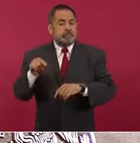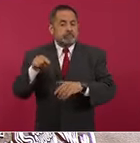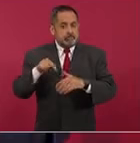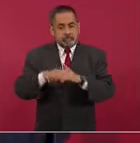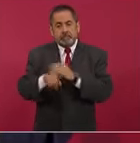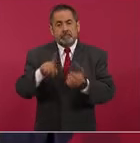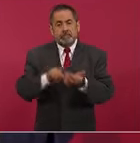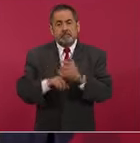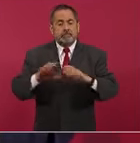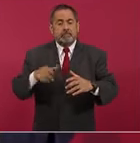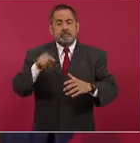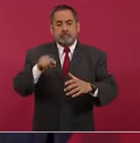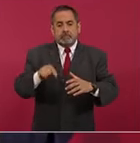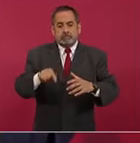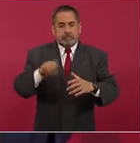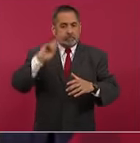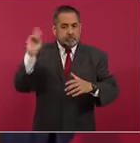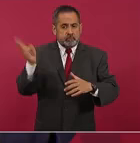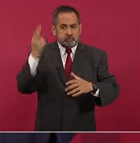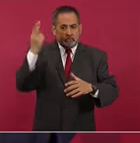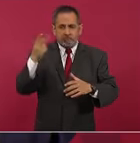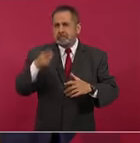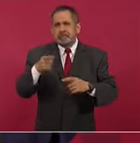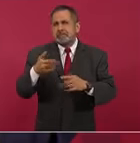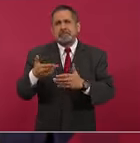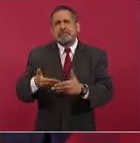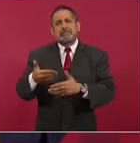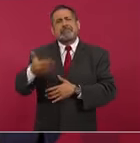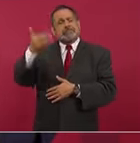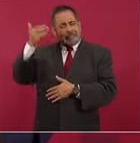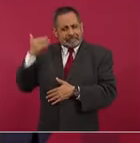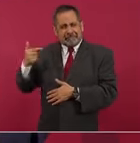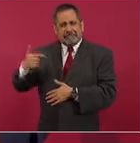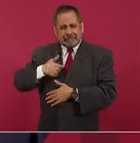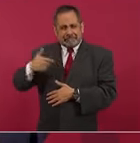a la universidad, bueno, desde antes,